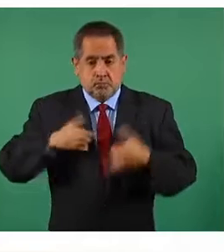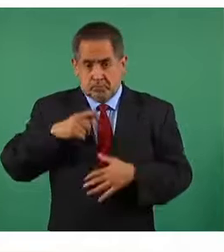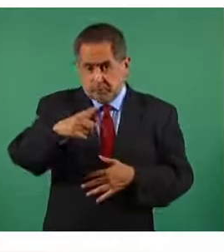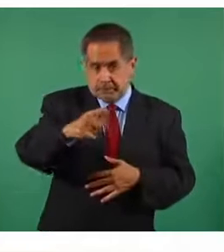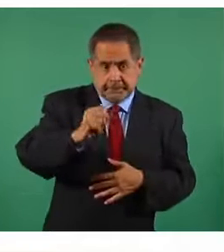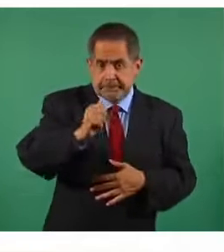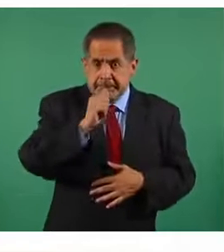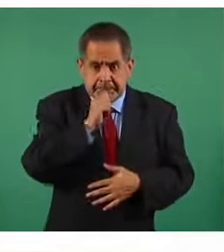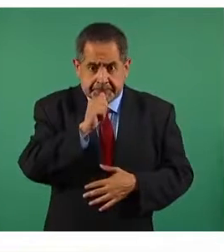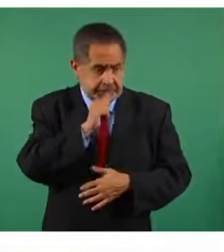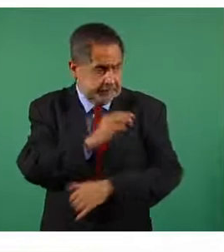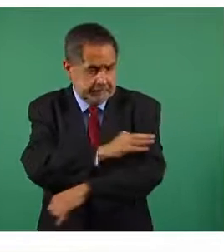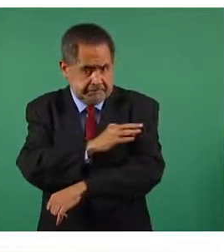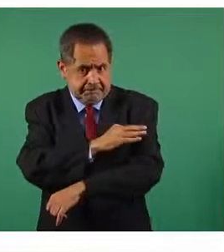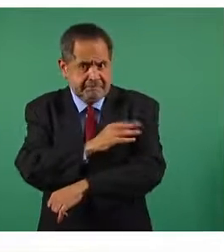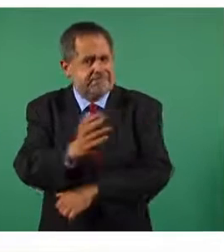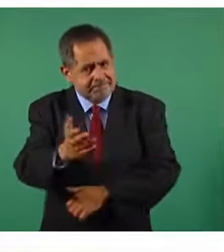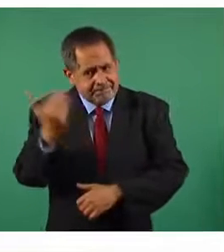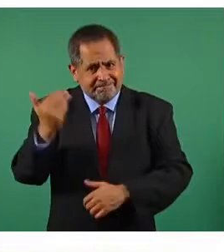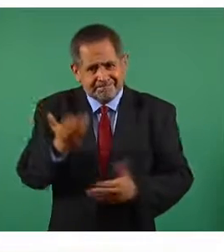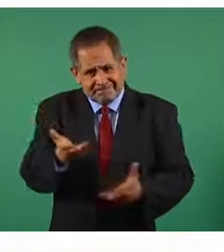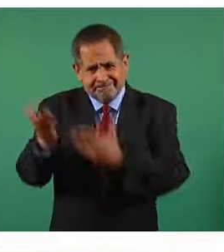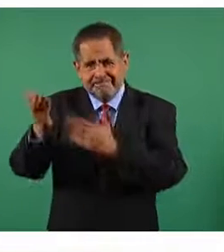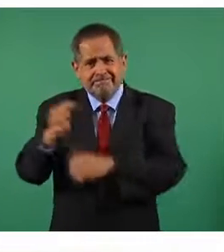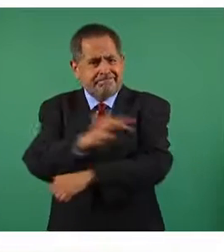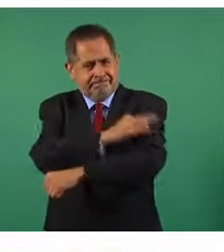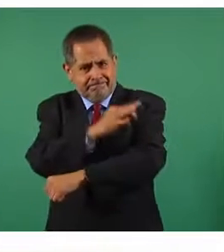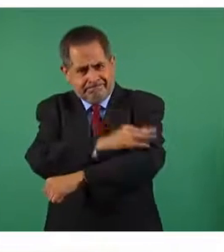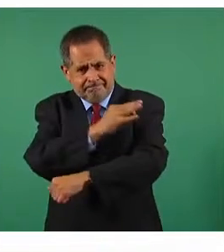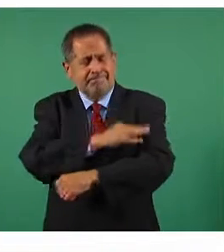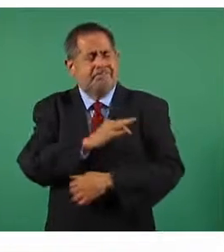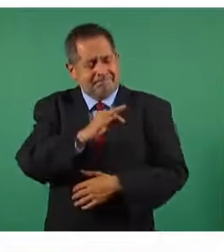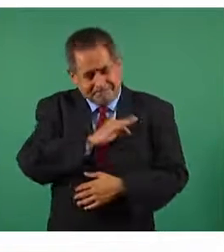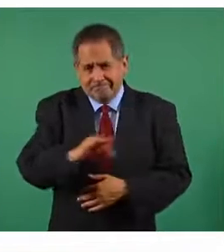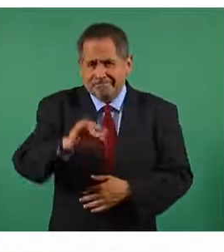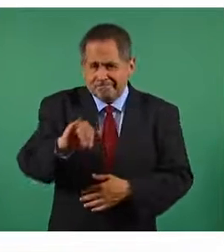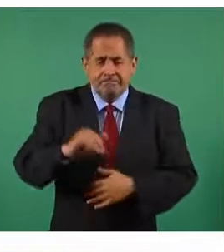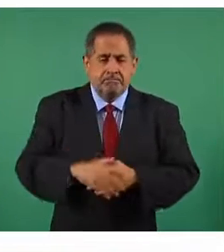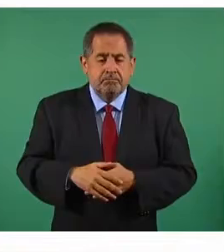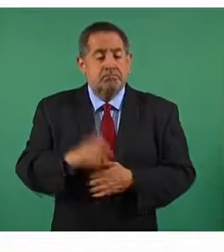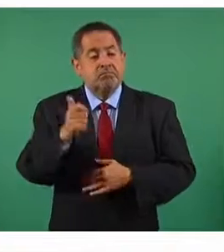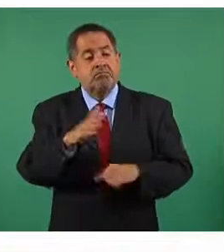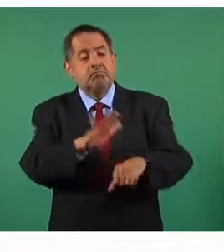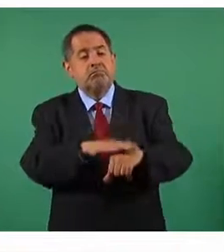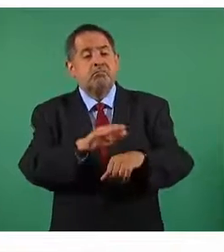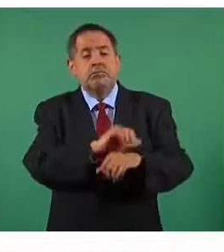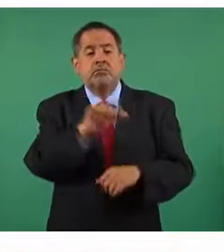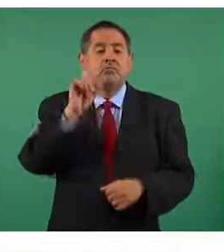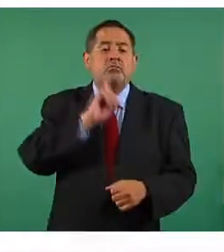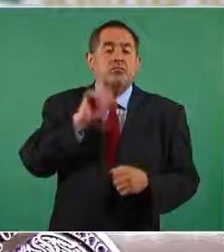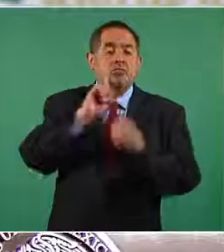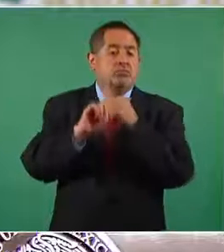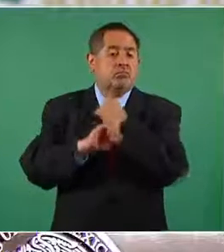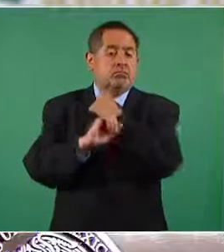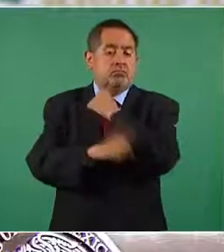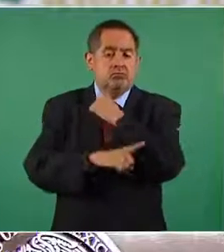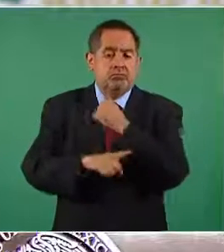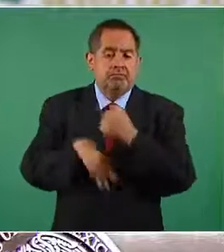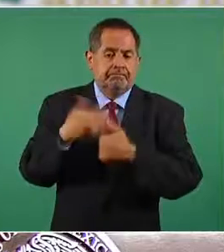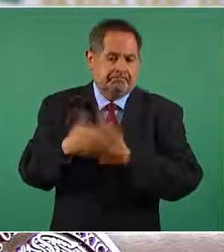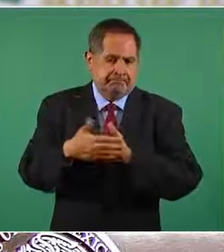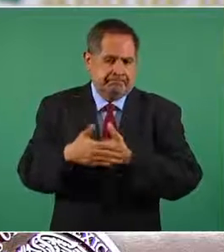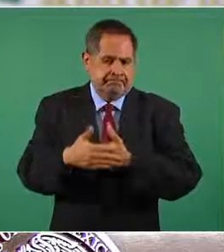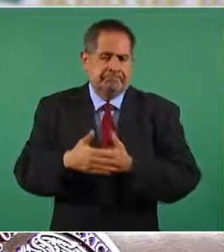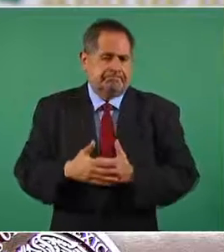hayan vacunado se vacunen. Y el llamado especial que hacemos hoy es a las mujeres embarazadas. Desde